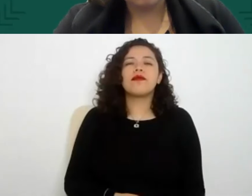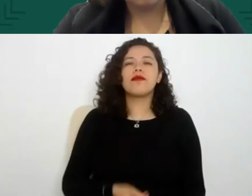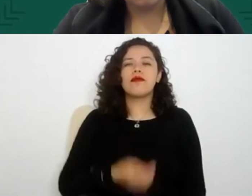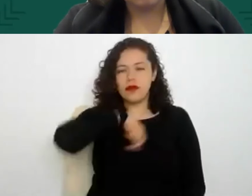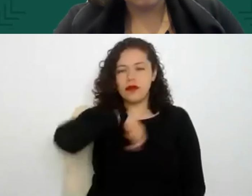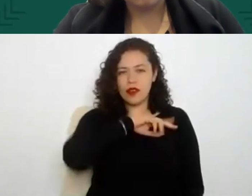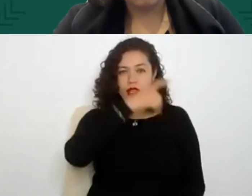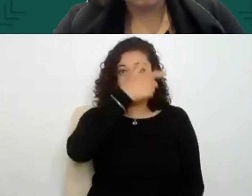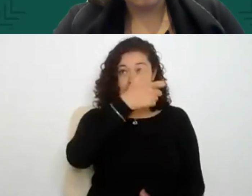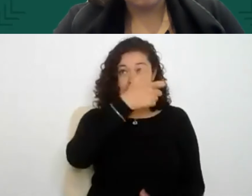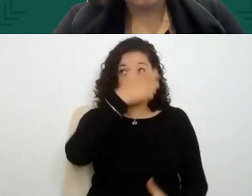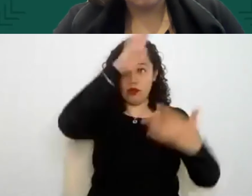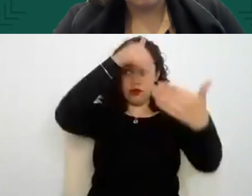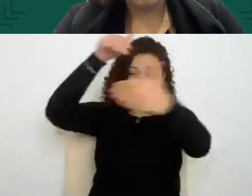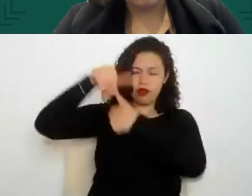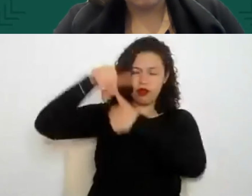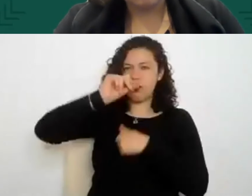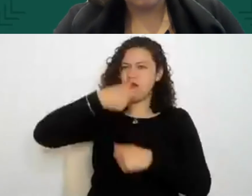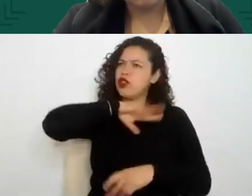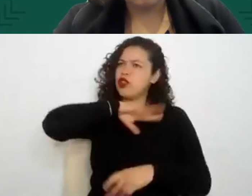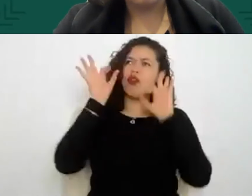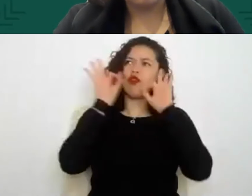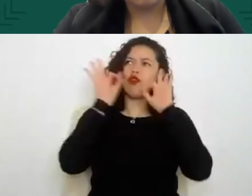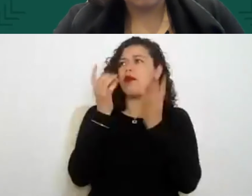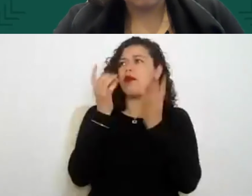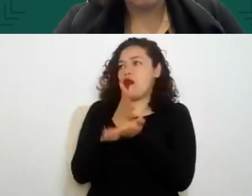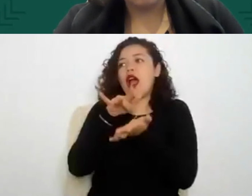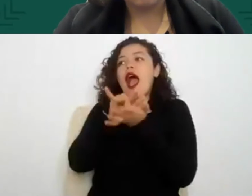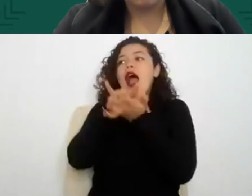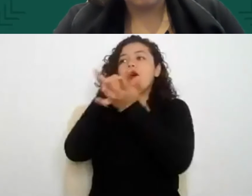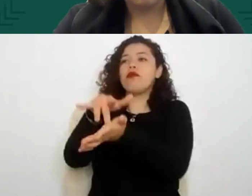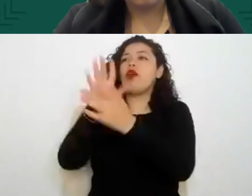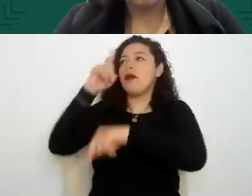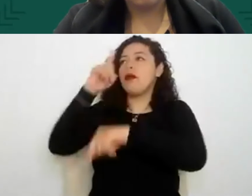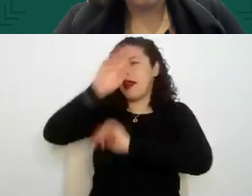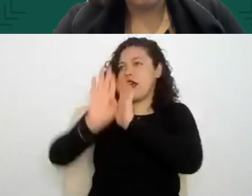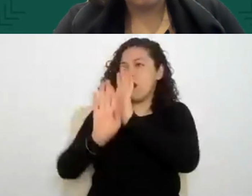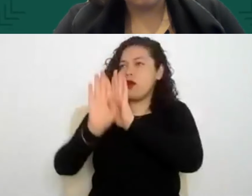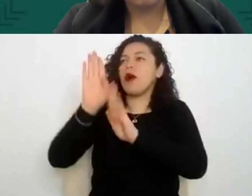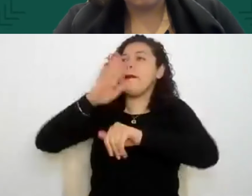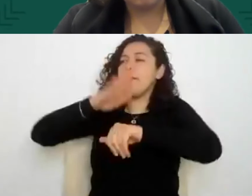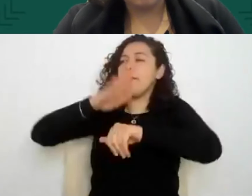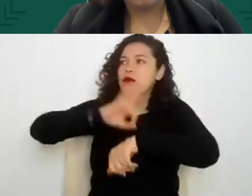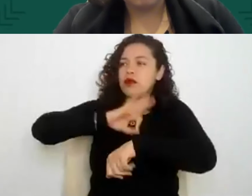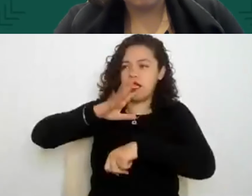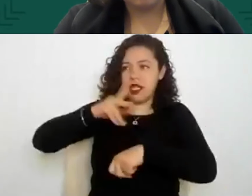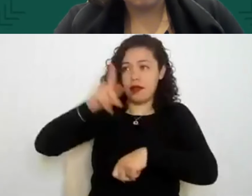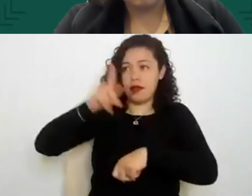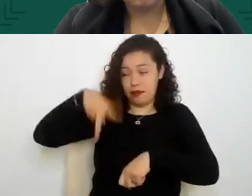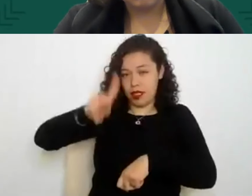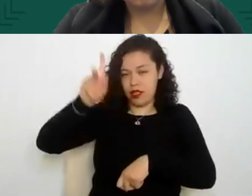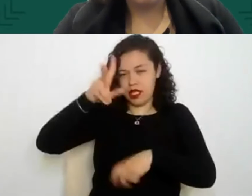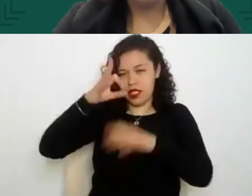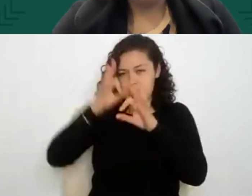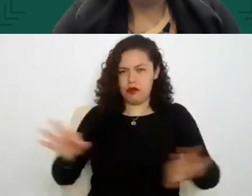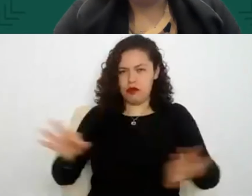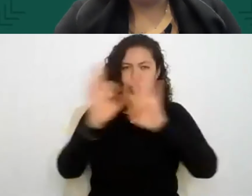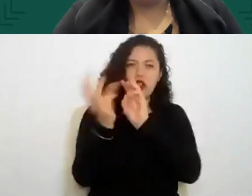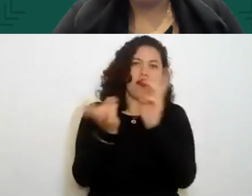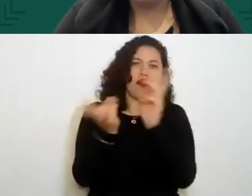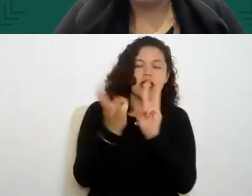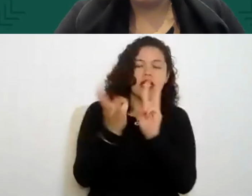un medio que les va a ayudar, que los va a potencializar, pero sí es importante que ustedes se muevan tanto en WhatsApp, como en Facebook, como en Instagram, o